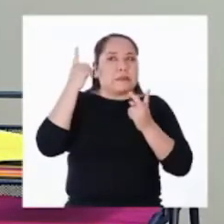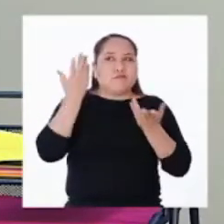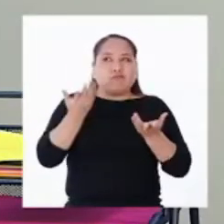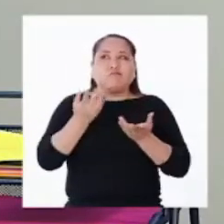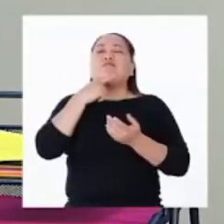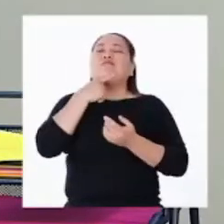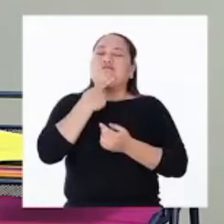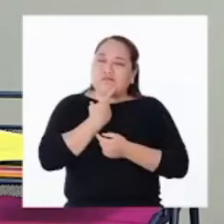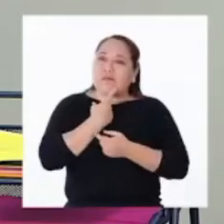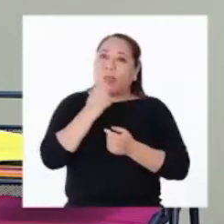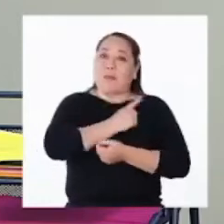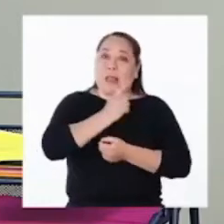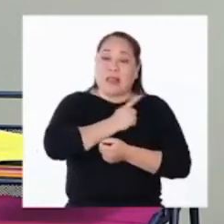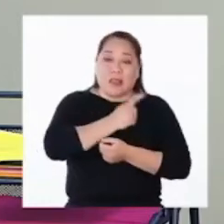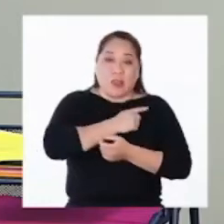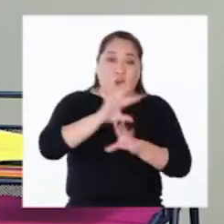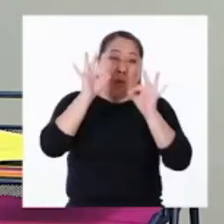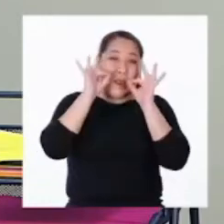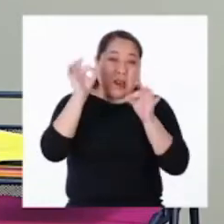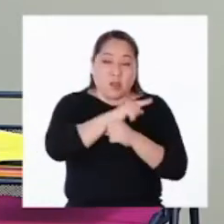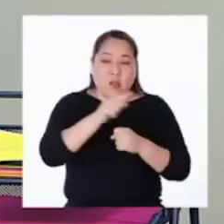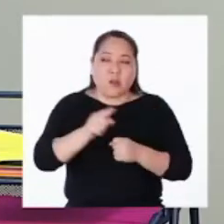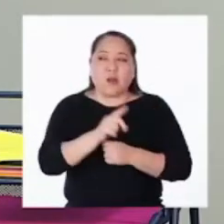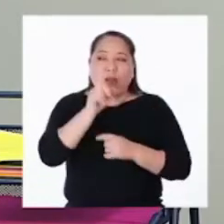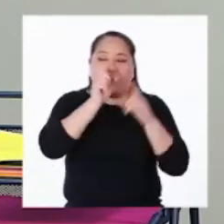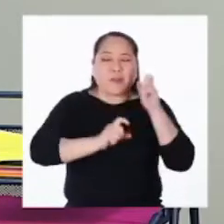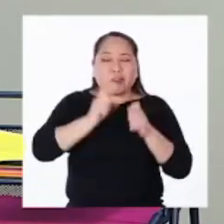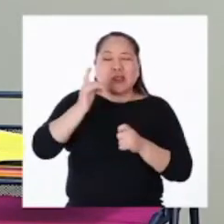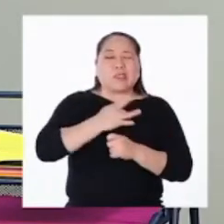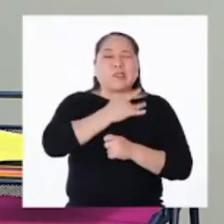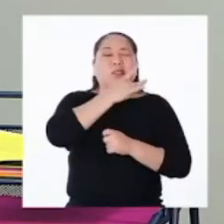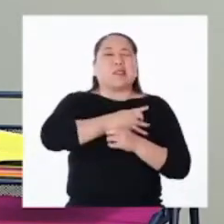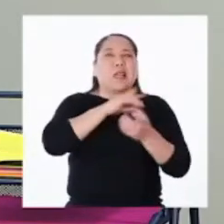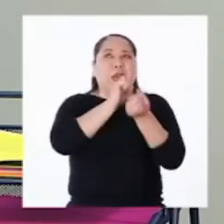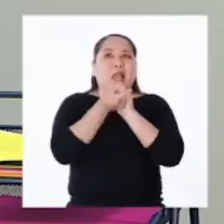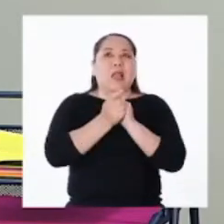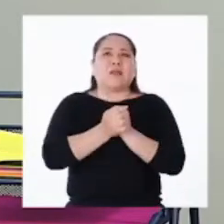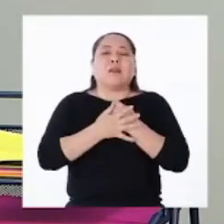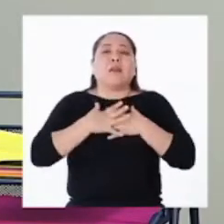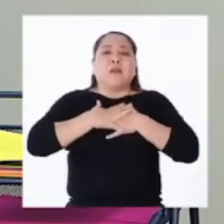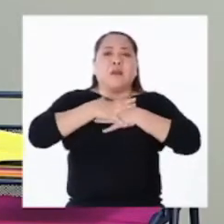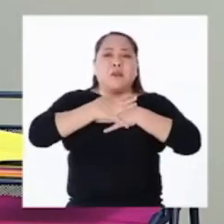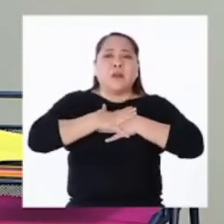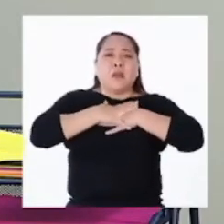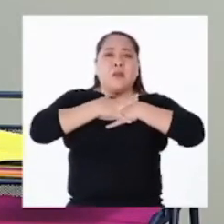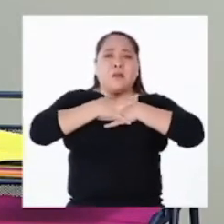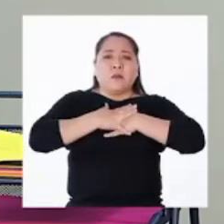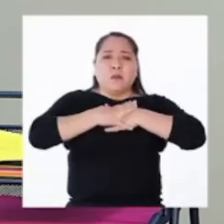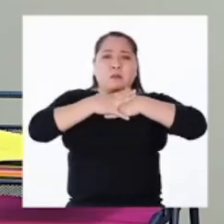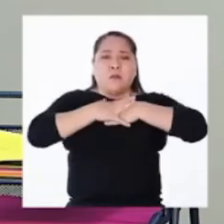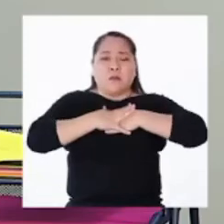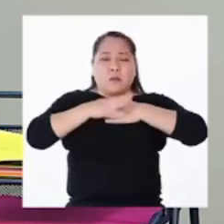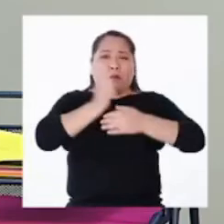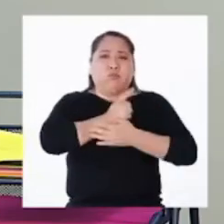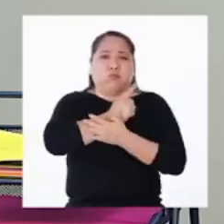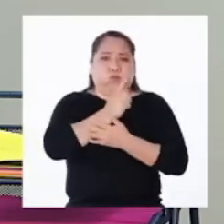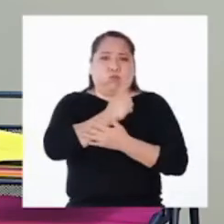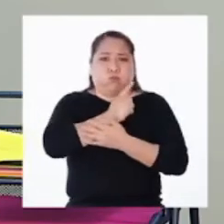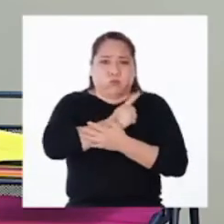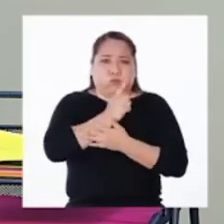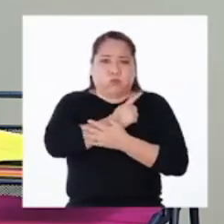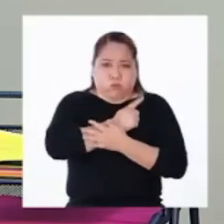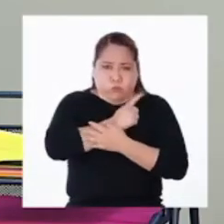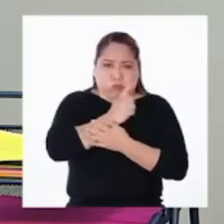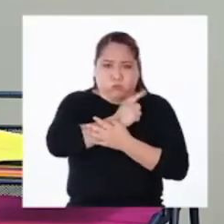situación de estrés provocada por peligro o miedo, podemos experimentar cambios, como agitación en la respiración y alteración en los